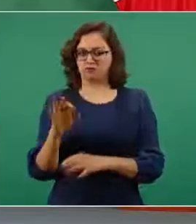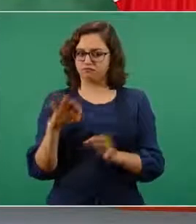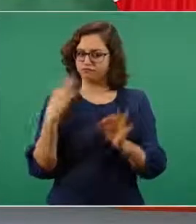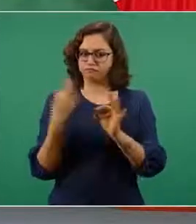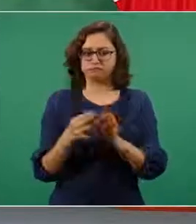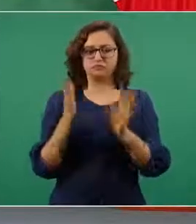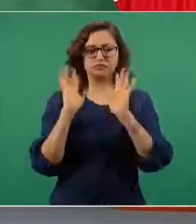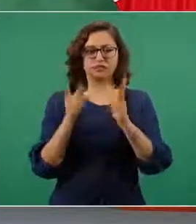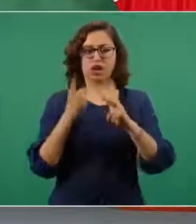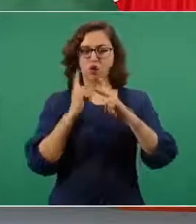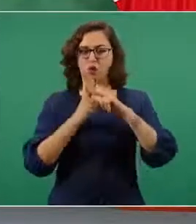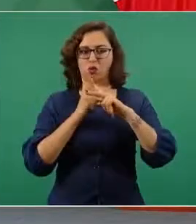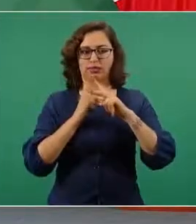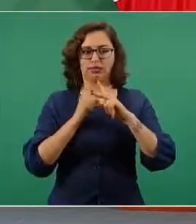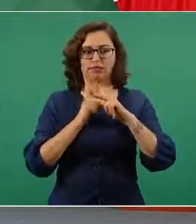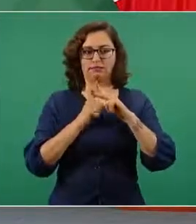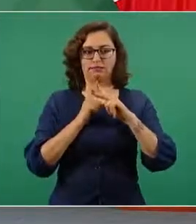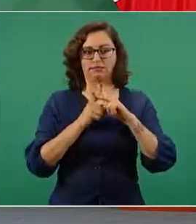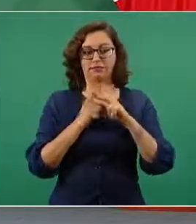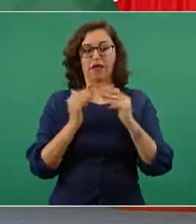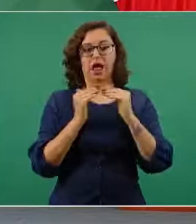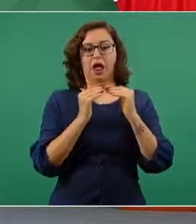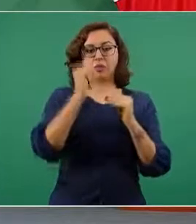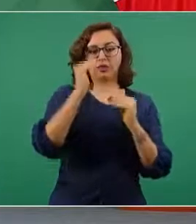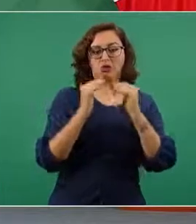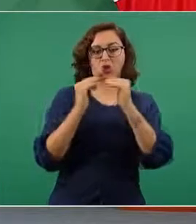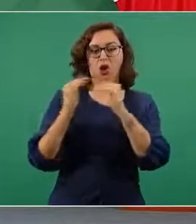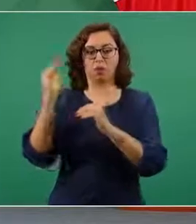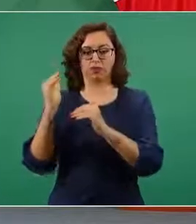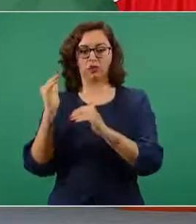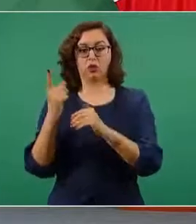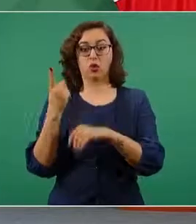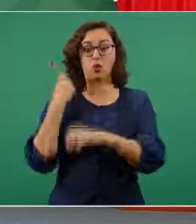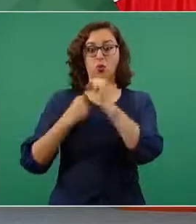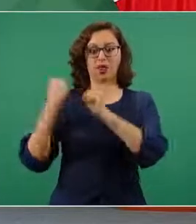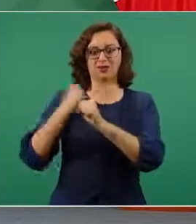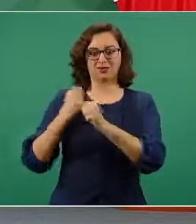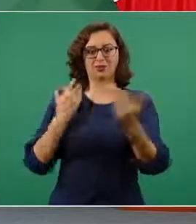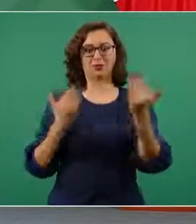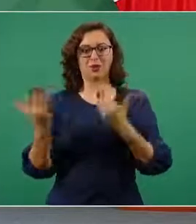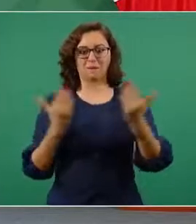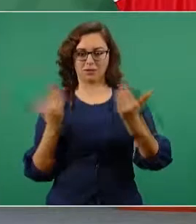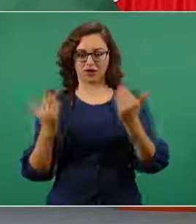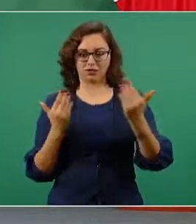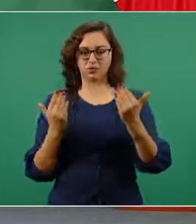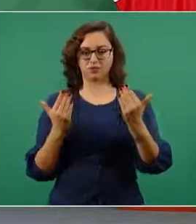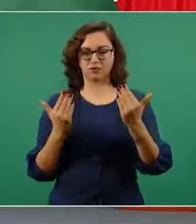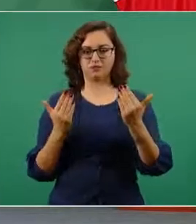Aquí hay aumentos en los dos